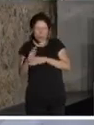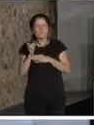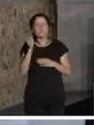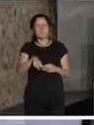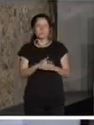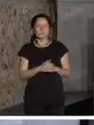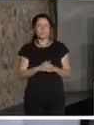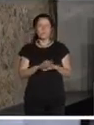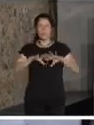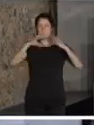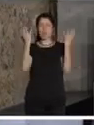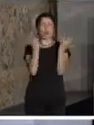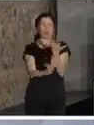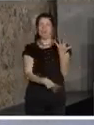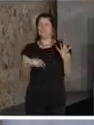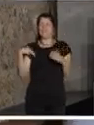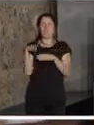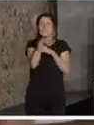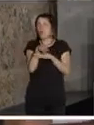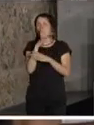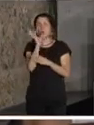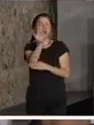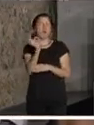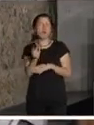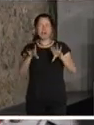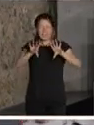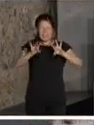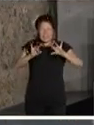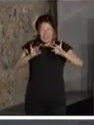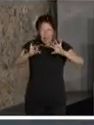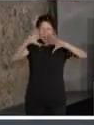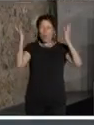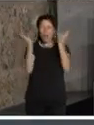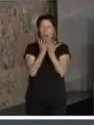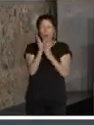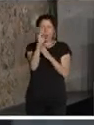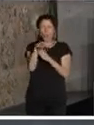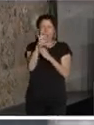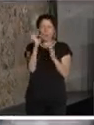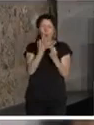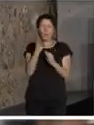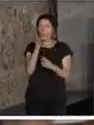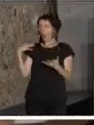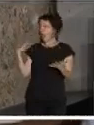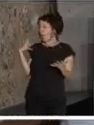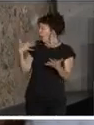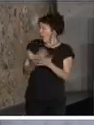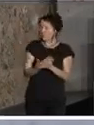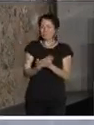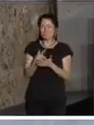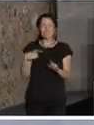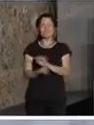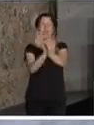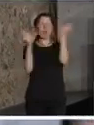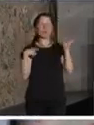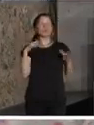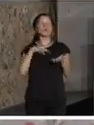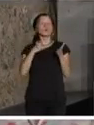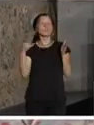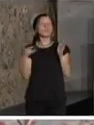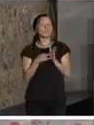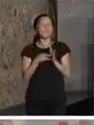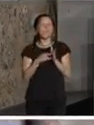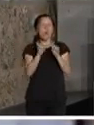que va a cuidar al planeta porque es verdad que hay que cuidar la tierra Porque hasta ahora teníamos Claro que vivimos en un sistema